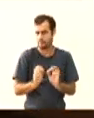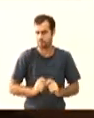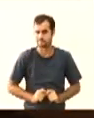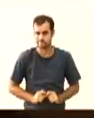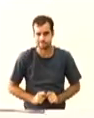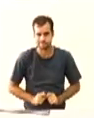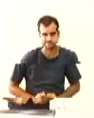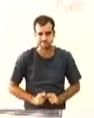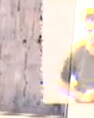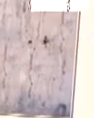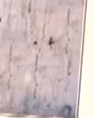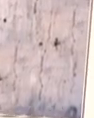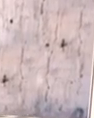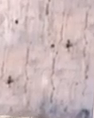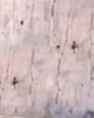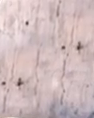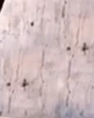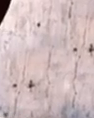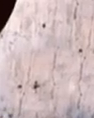sistemática.